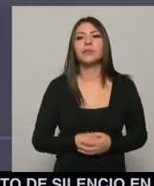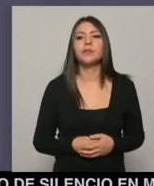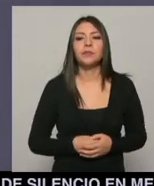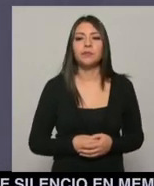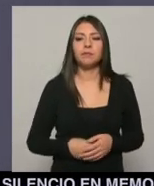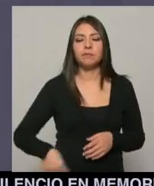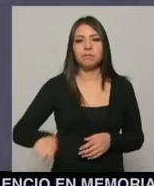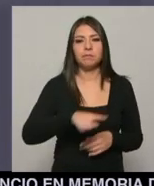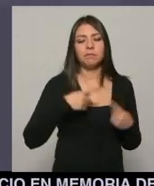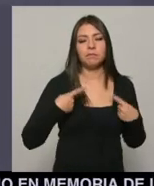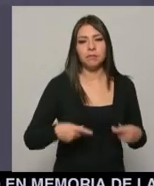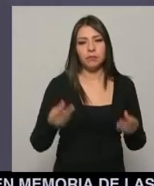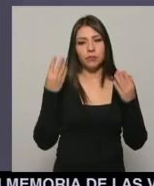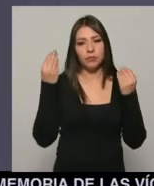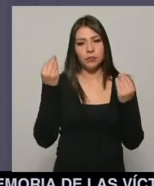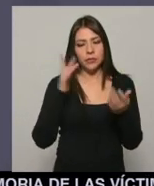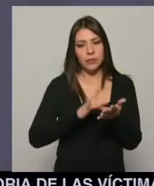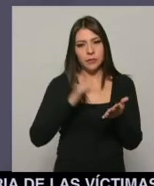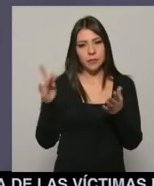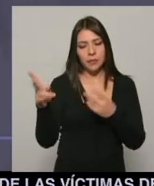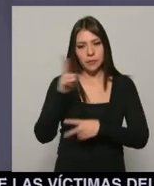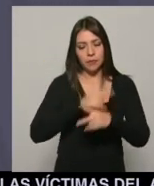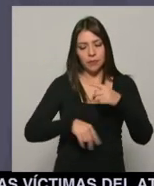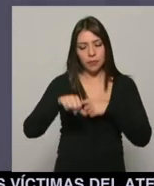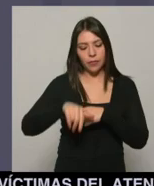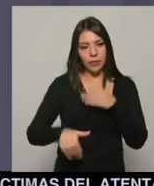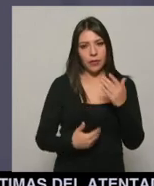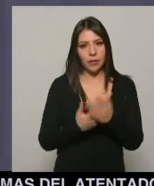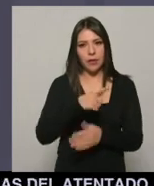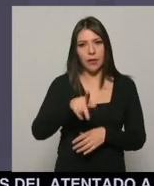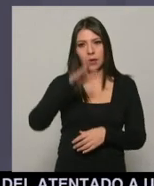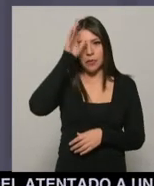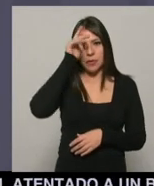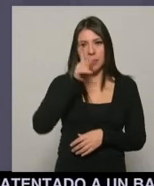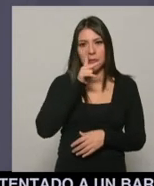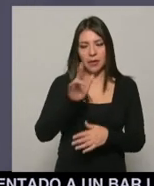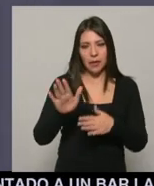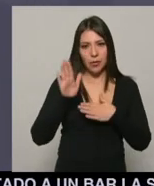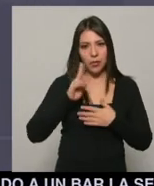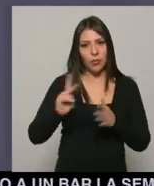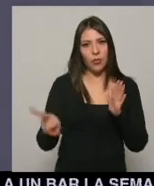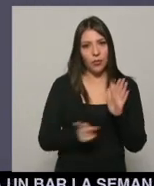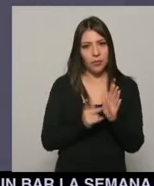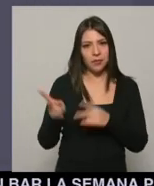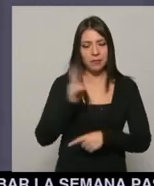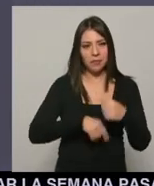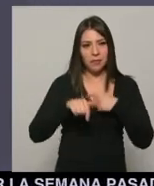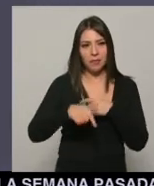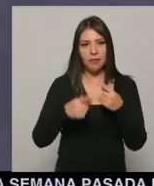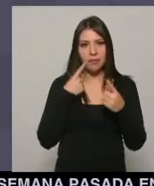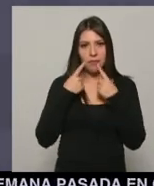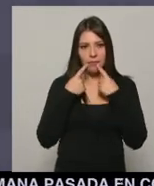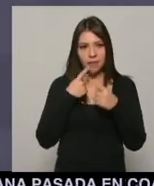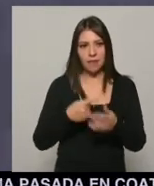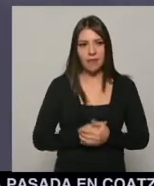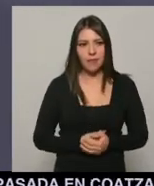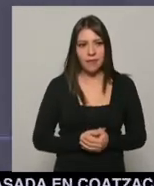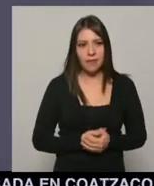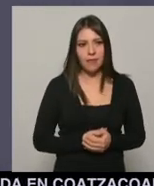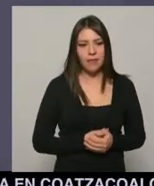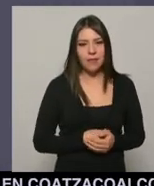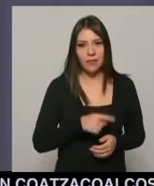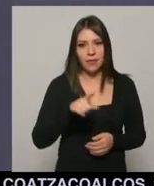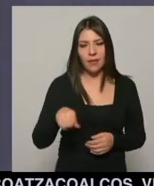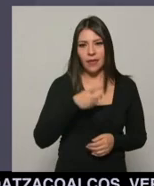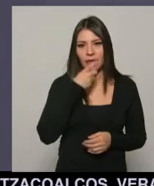participantes su valiosa presencia esta mañana y el compromiso para que vengan de nueva cuenta a otra mesa de debate. Martí Batres, ¿estamos en lo dicho? Claro